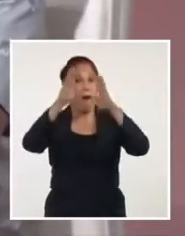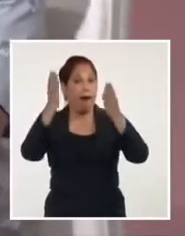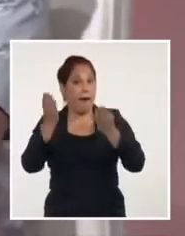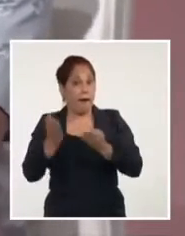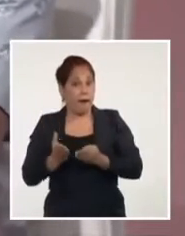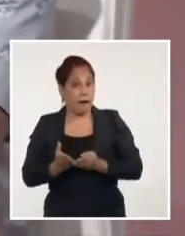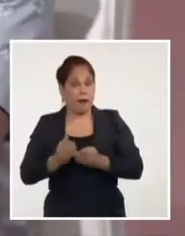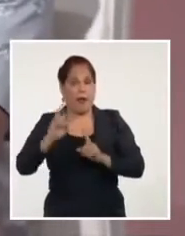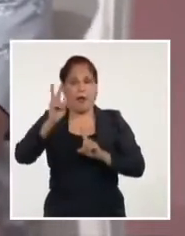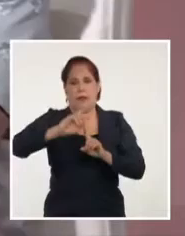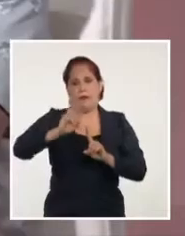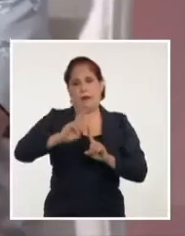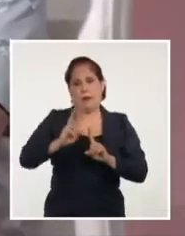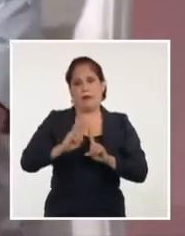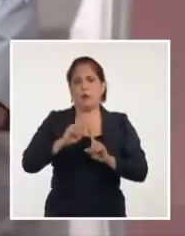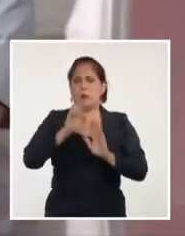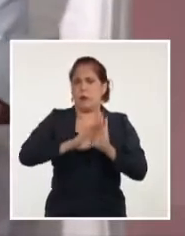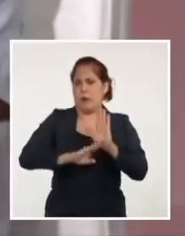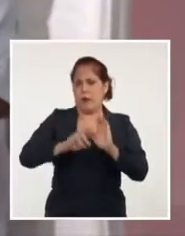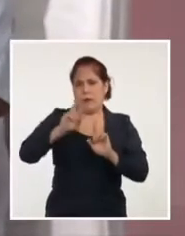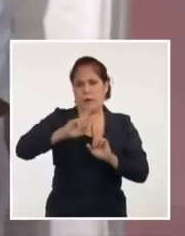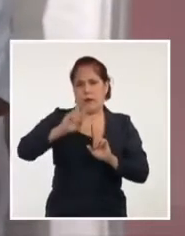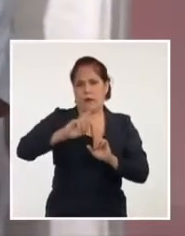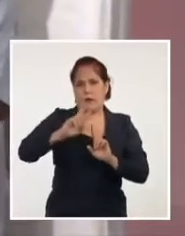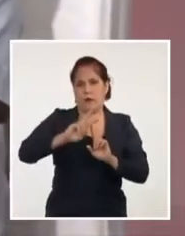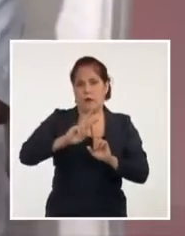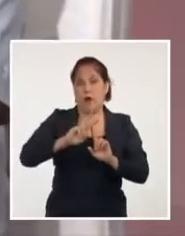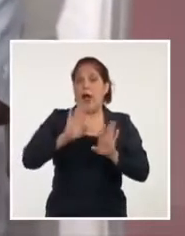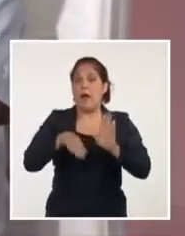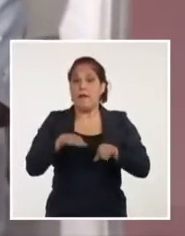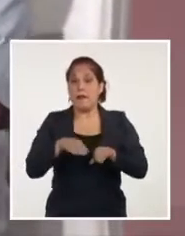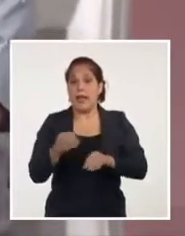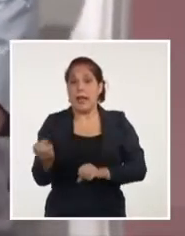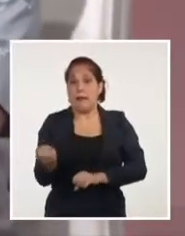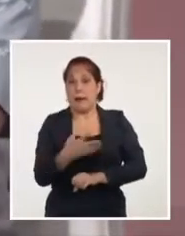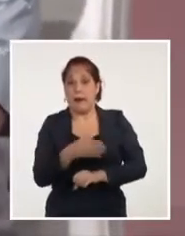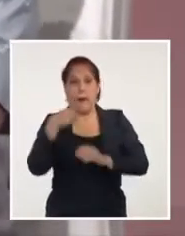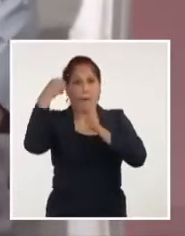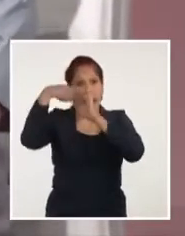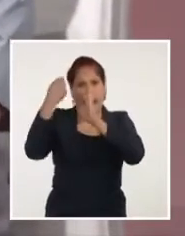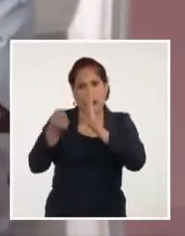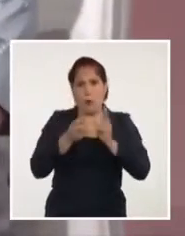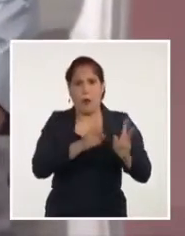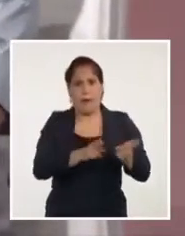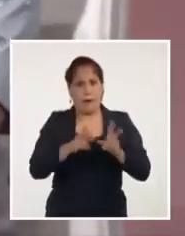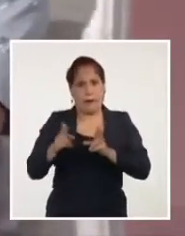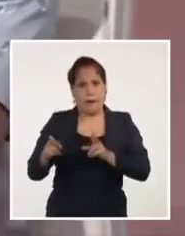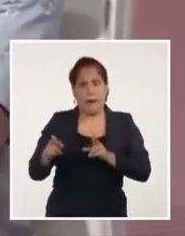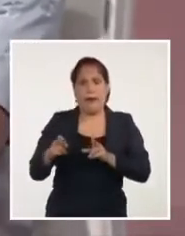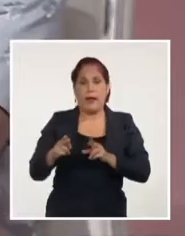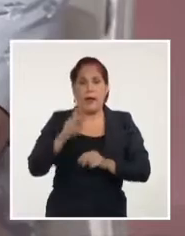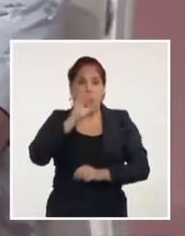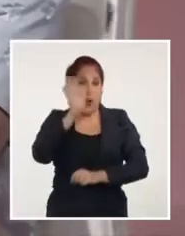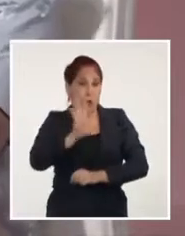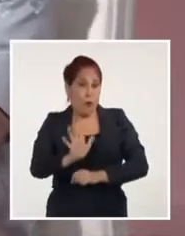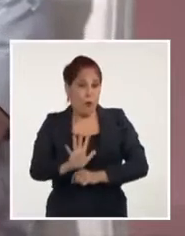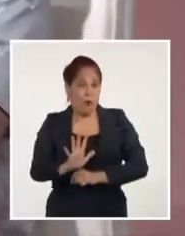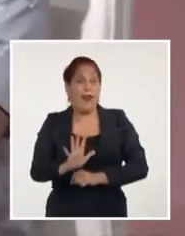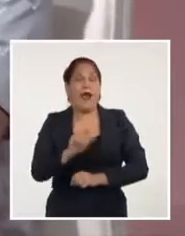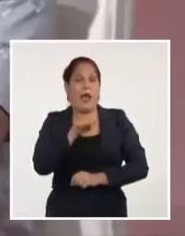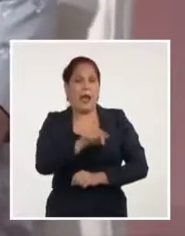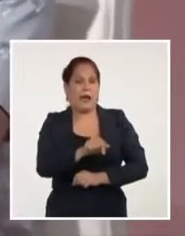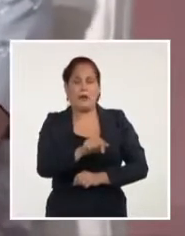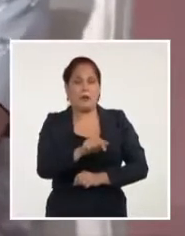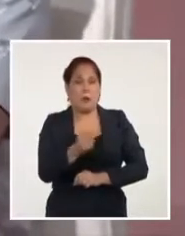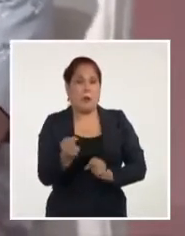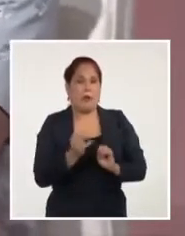han trasvasado la producción ficcional, por ejemplo, las películas, las series, los melodramas, para pasar al mundo